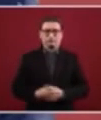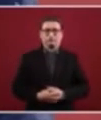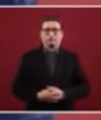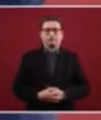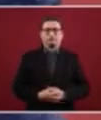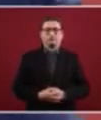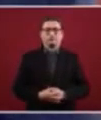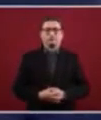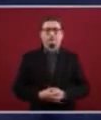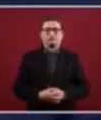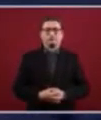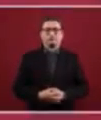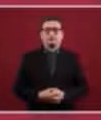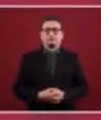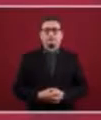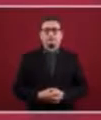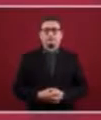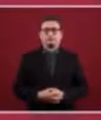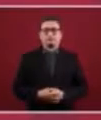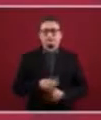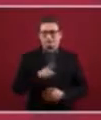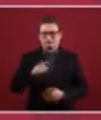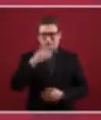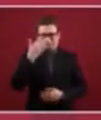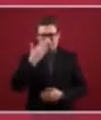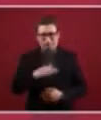¿Saben que